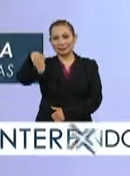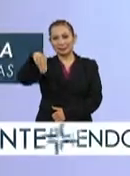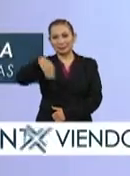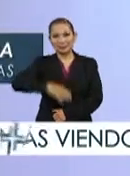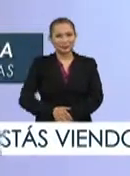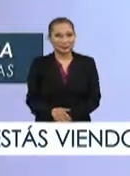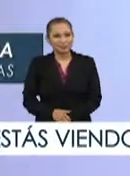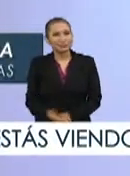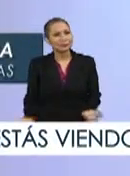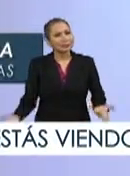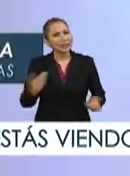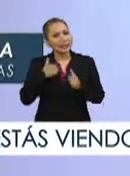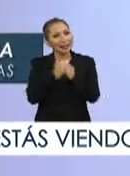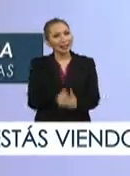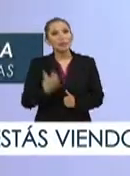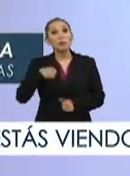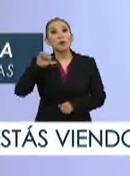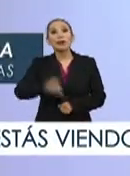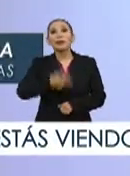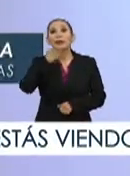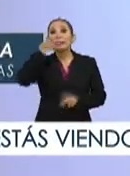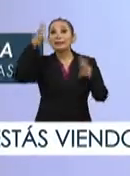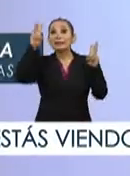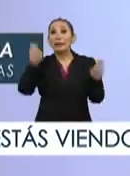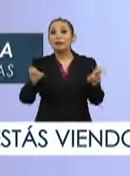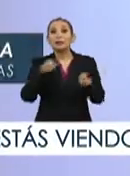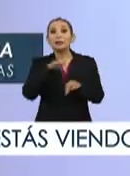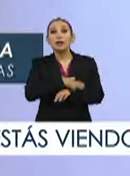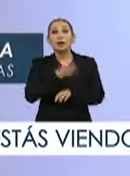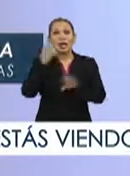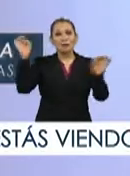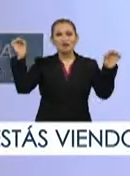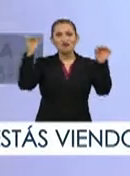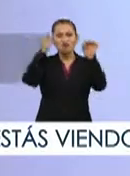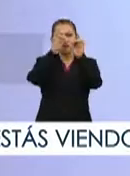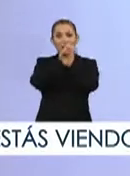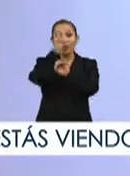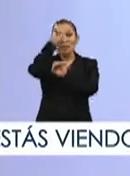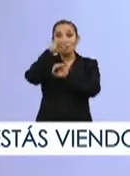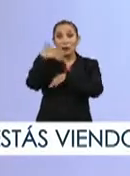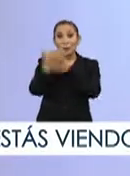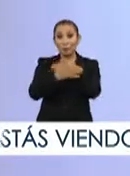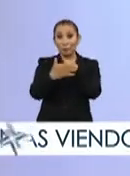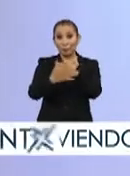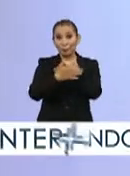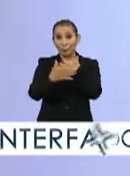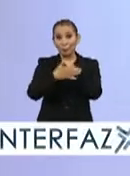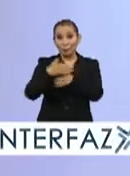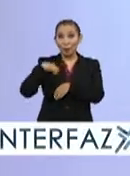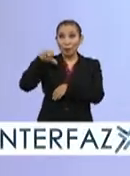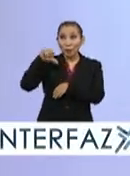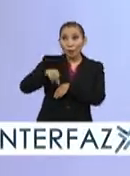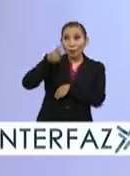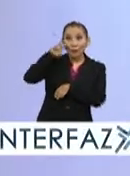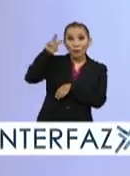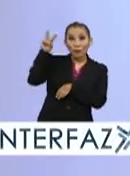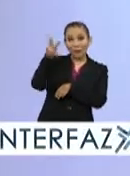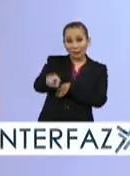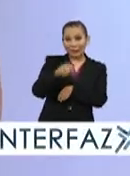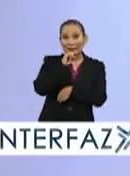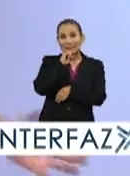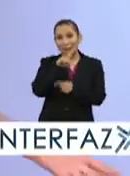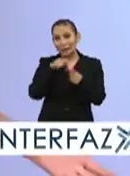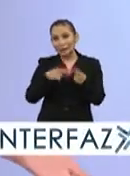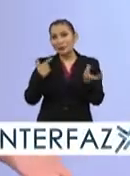señas mexicana. Quédense porque hoy hablaremos sobre el eclipse total de luna que presenciaremos hoy y